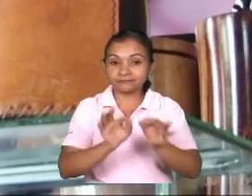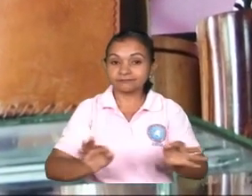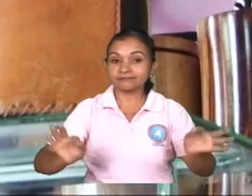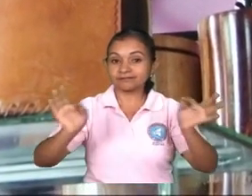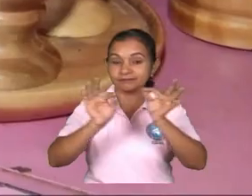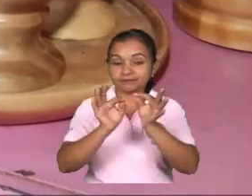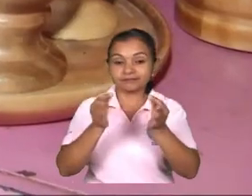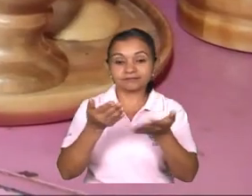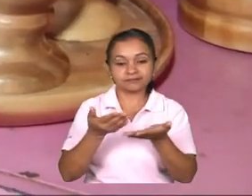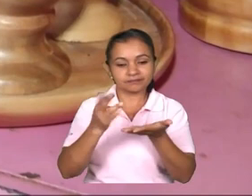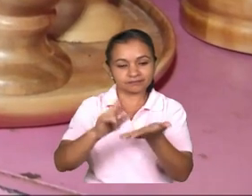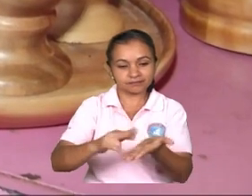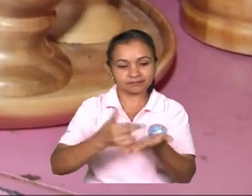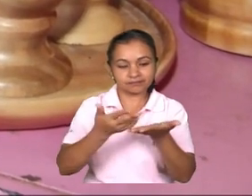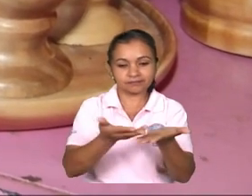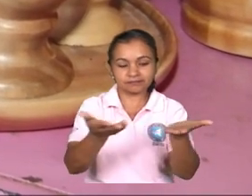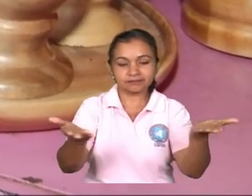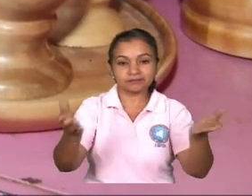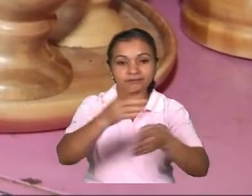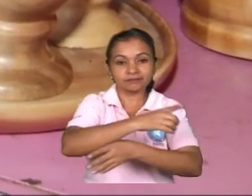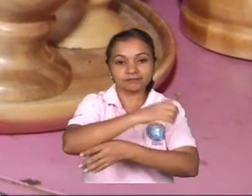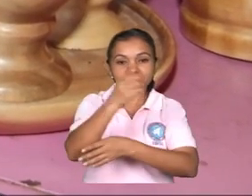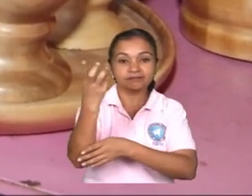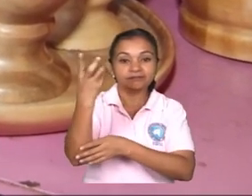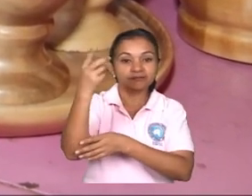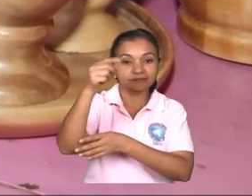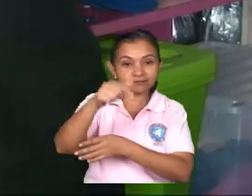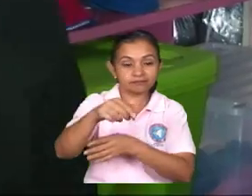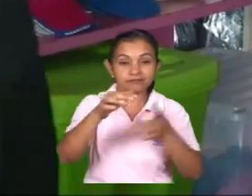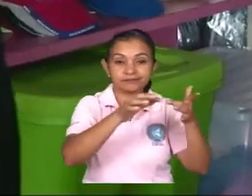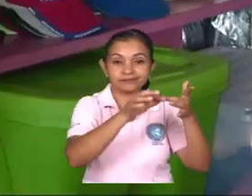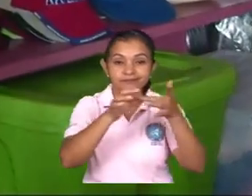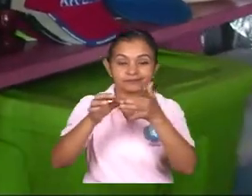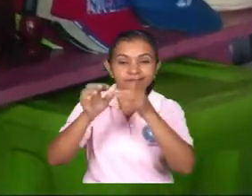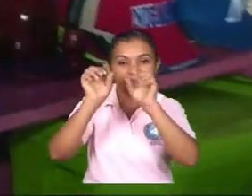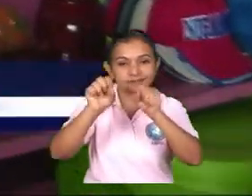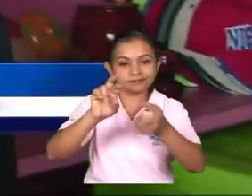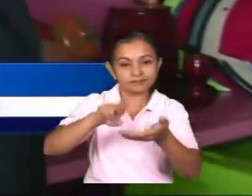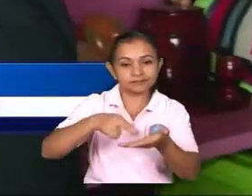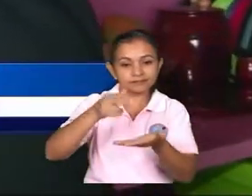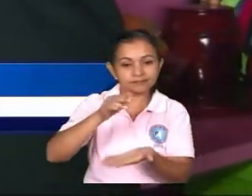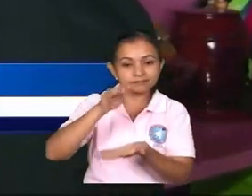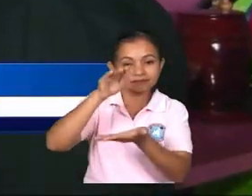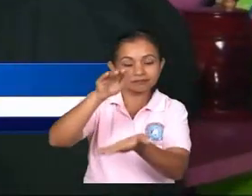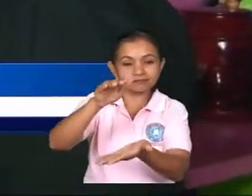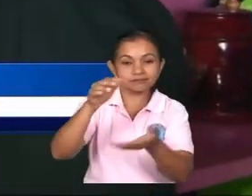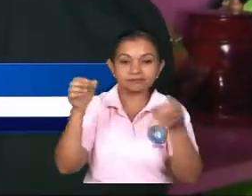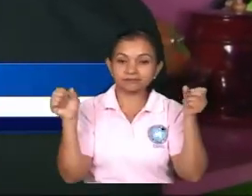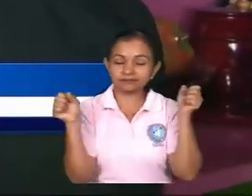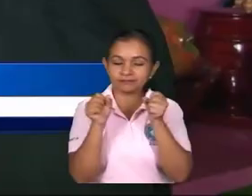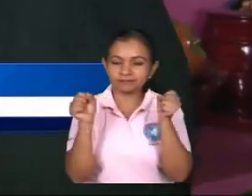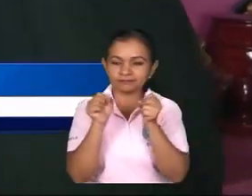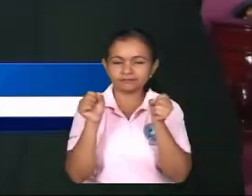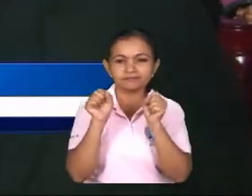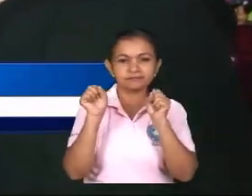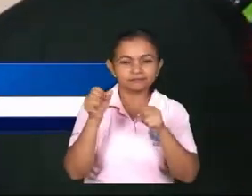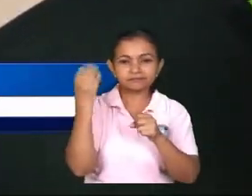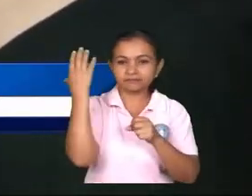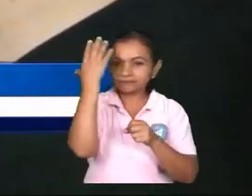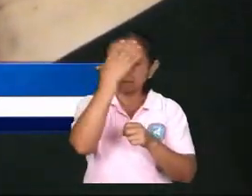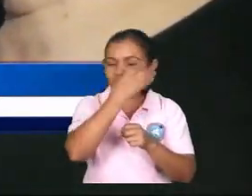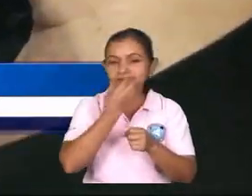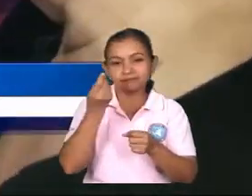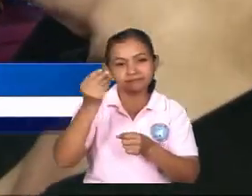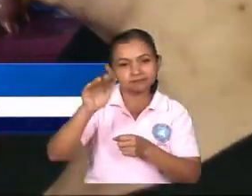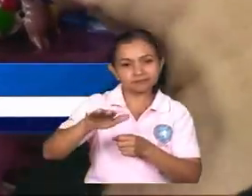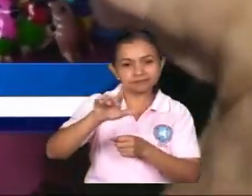ideales para ser obsequiadas durante estas fechas especiales. Podríamos regalar esto para la refrigeradora, mire, que son bonitas y